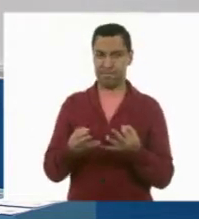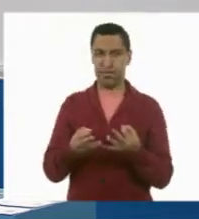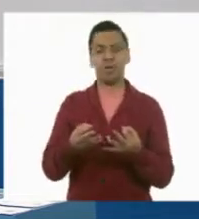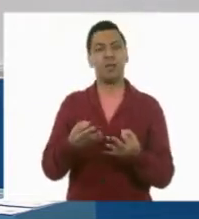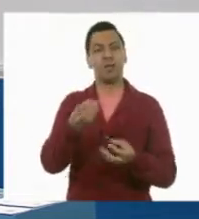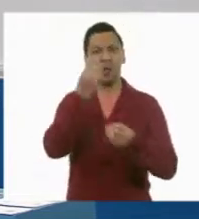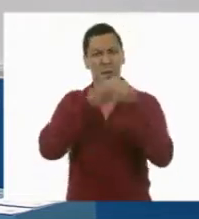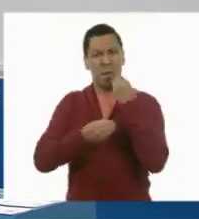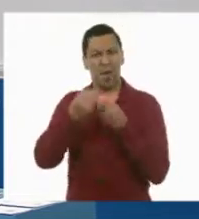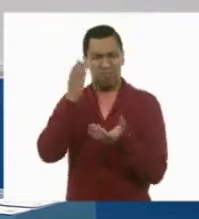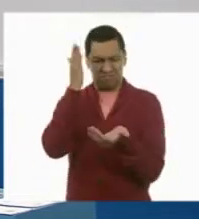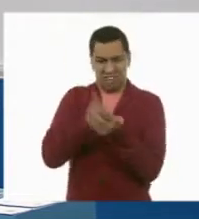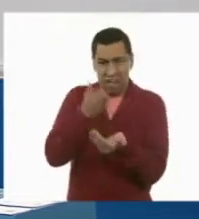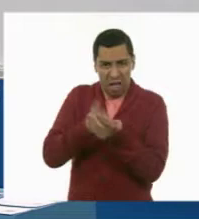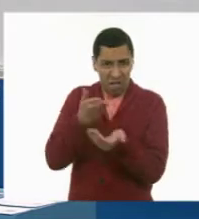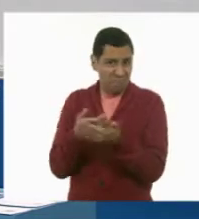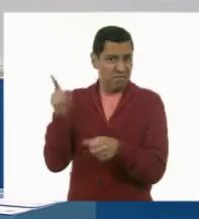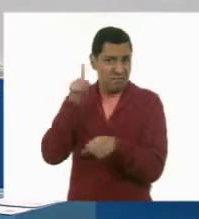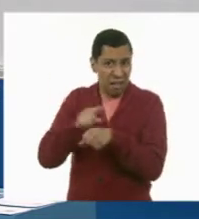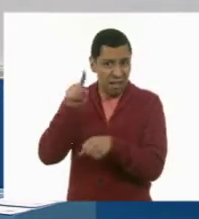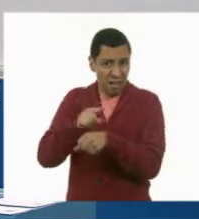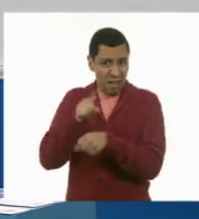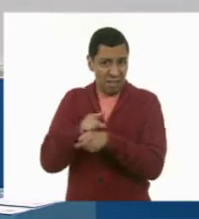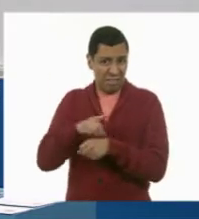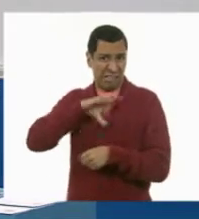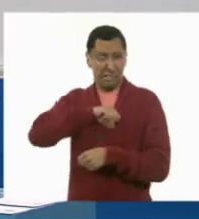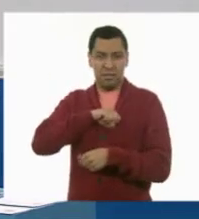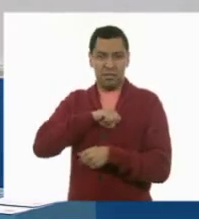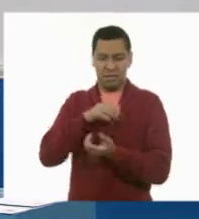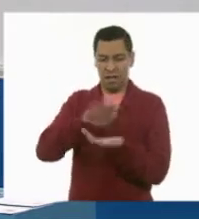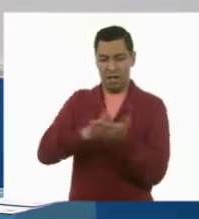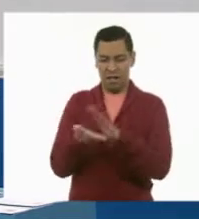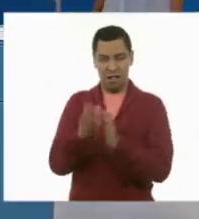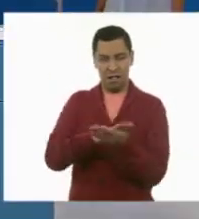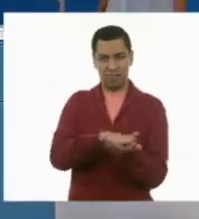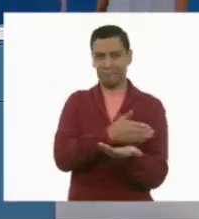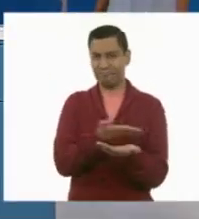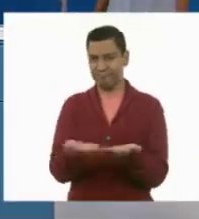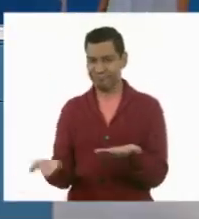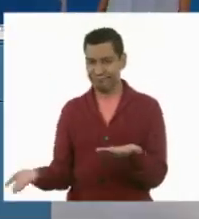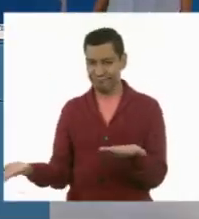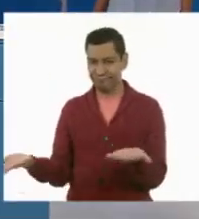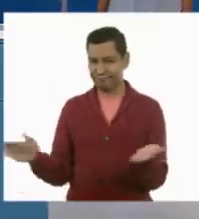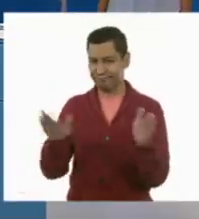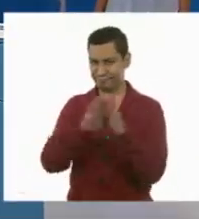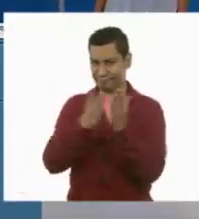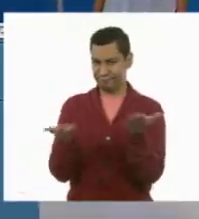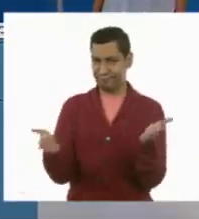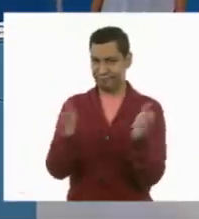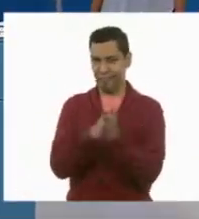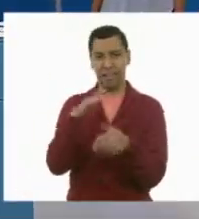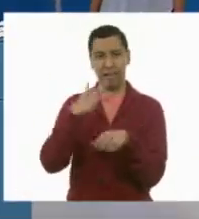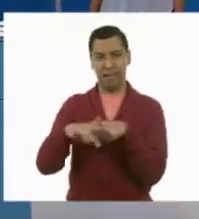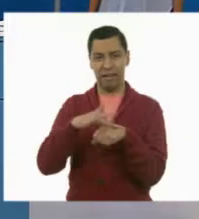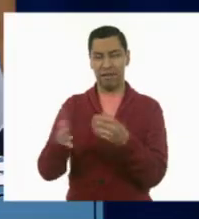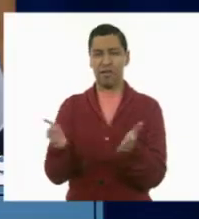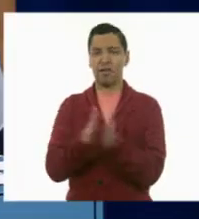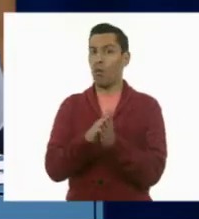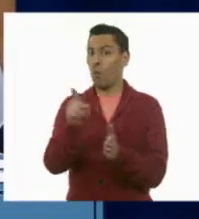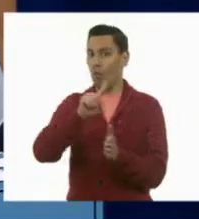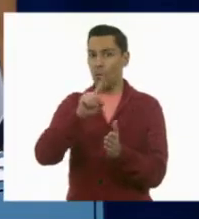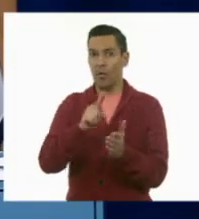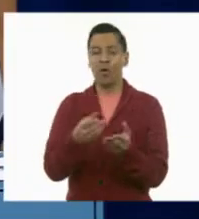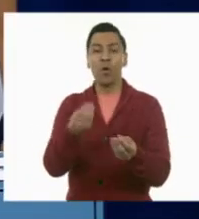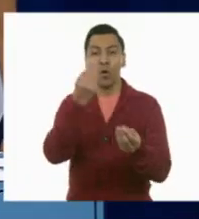los tacos todos los días, aunque nos gusten mucho, ni las quesadillas todos los días. Tenemos que tener una dieta